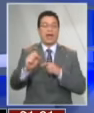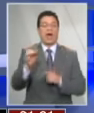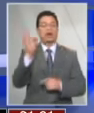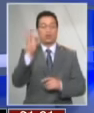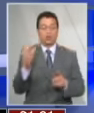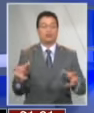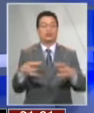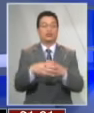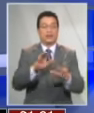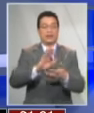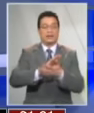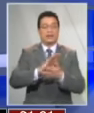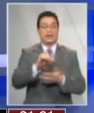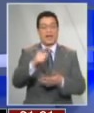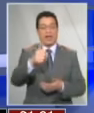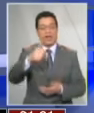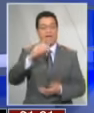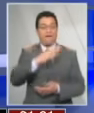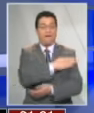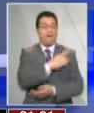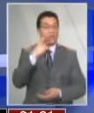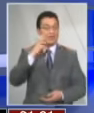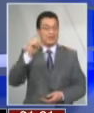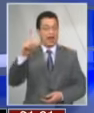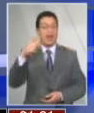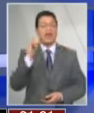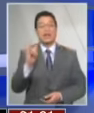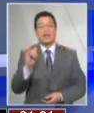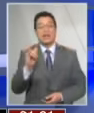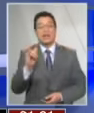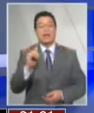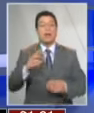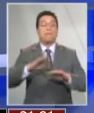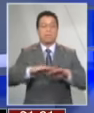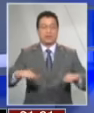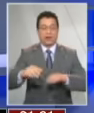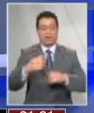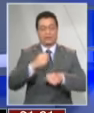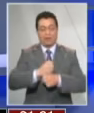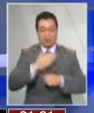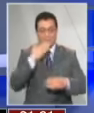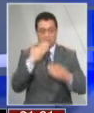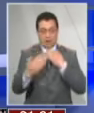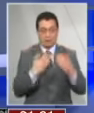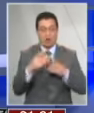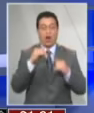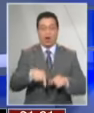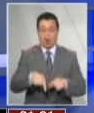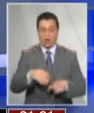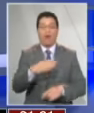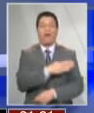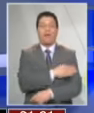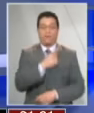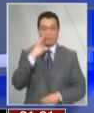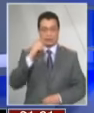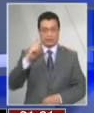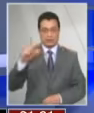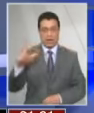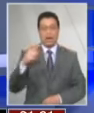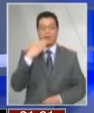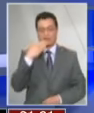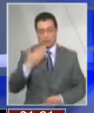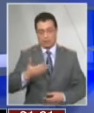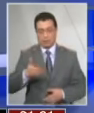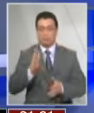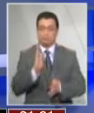con Sabas Chaguán y había acordado una mesa de trabajo. Claro, ahora el fiscal nacional debe poner el pie en el acelerador para avanzar también